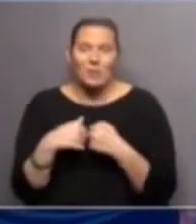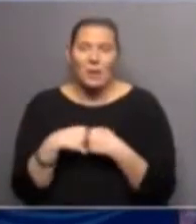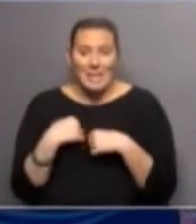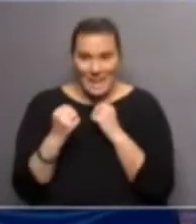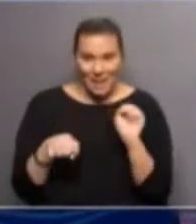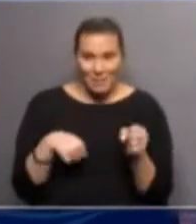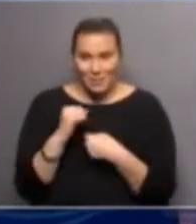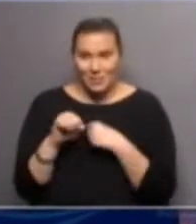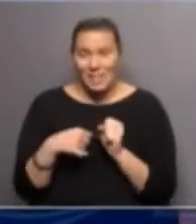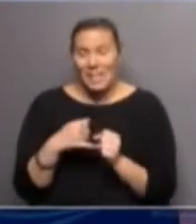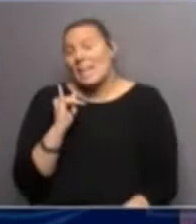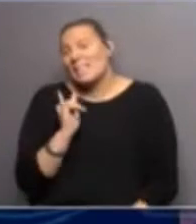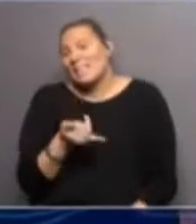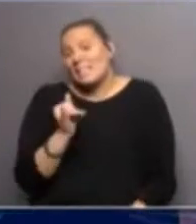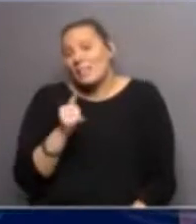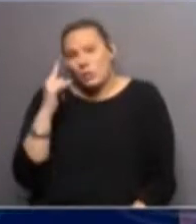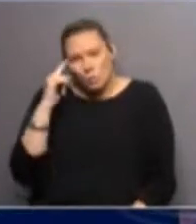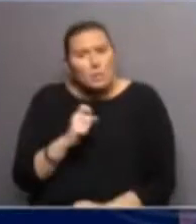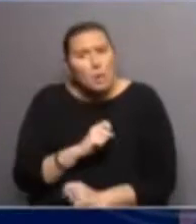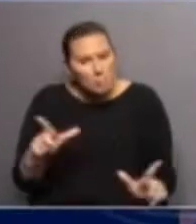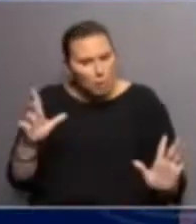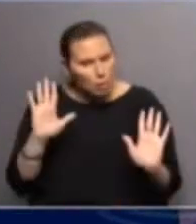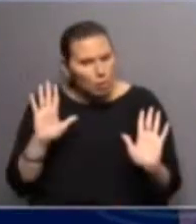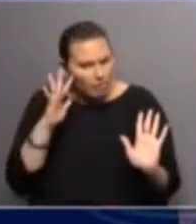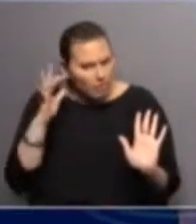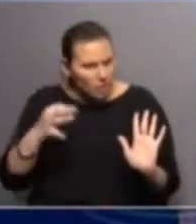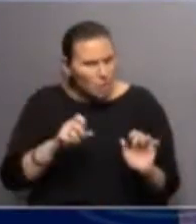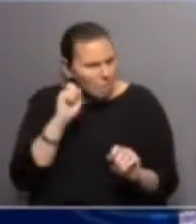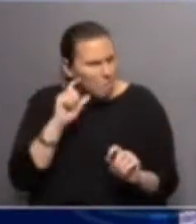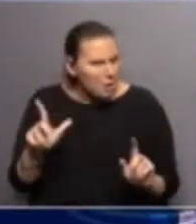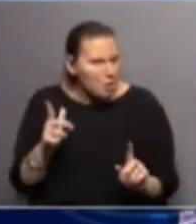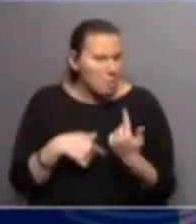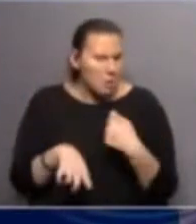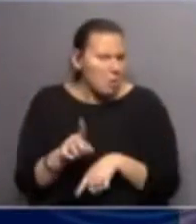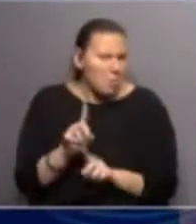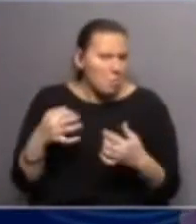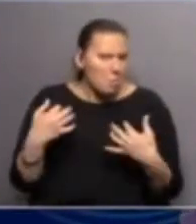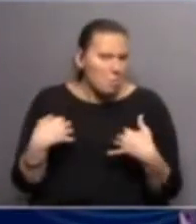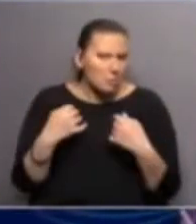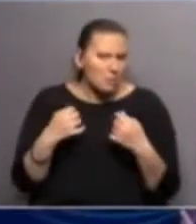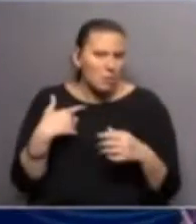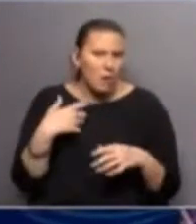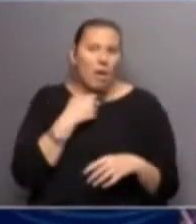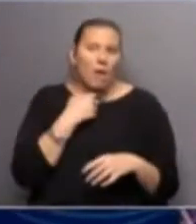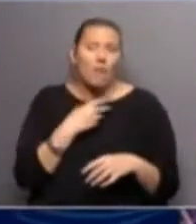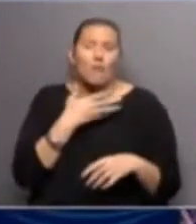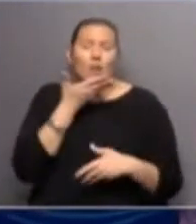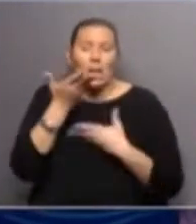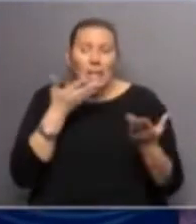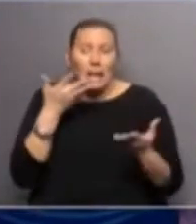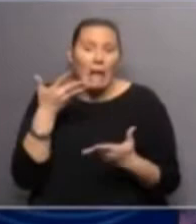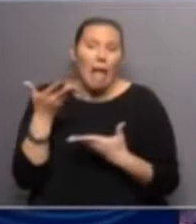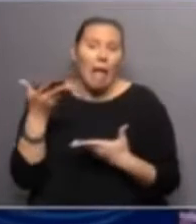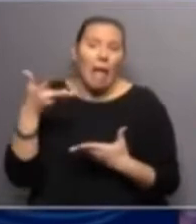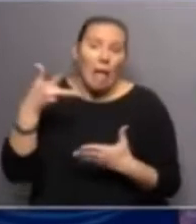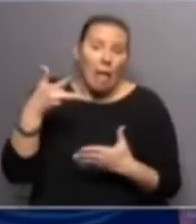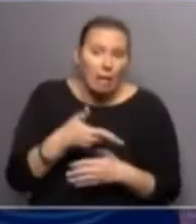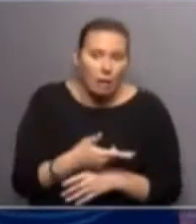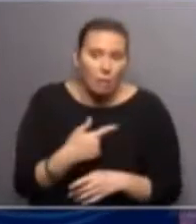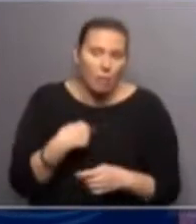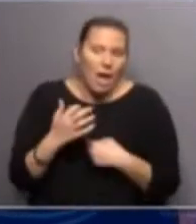nervios? Hubo, pensé que iba a ser peor. ¿Sí? Sí, pensé que iba a ser peor, que se me iba a cortar mucho la voz o por la emoción en sí,